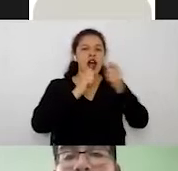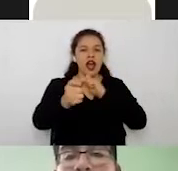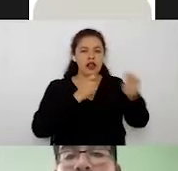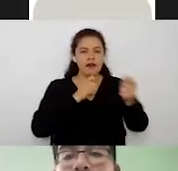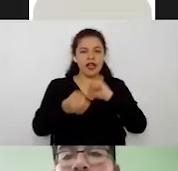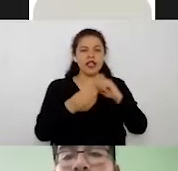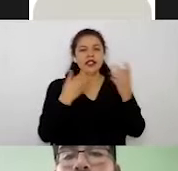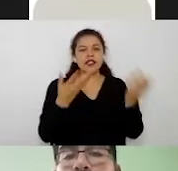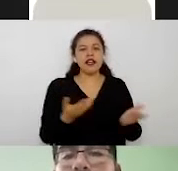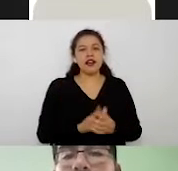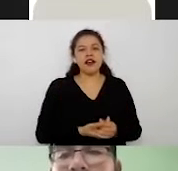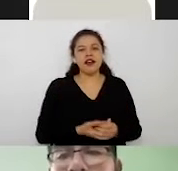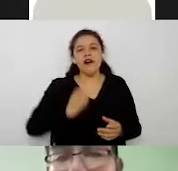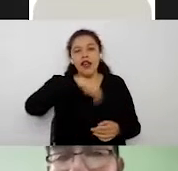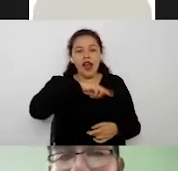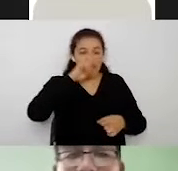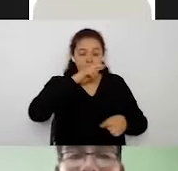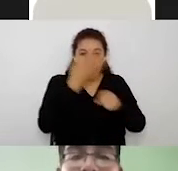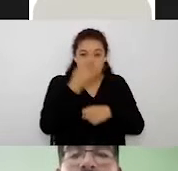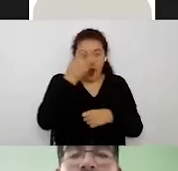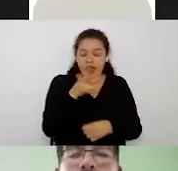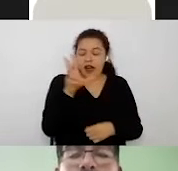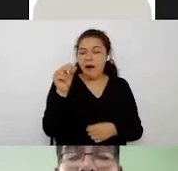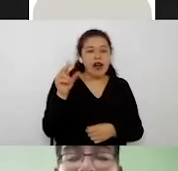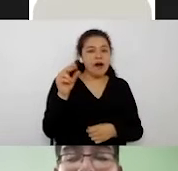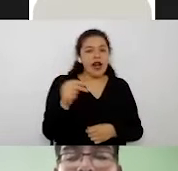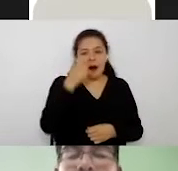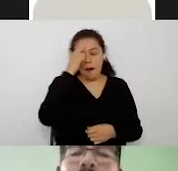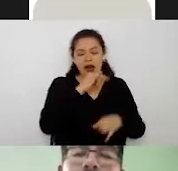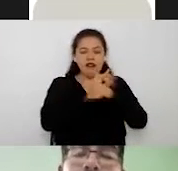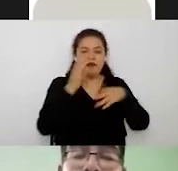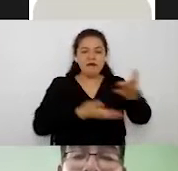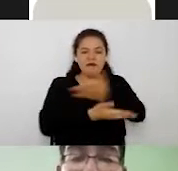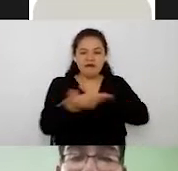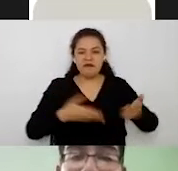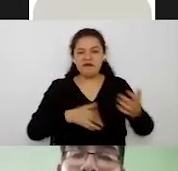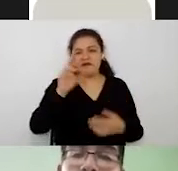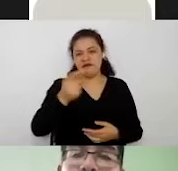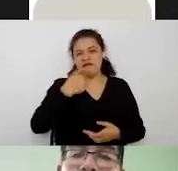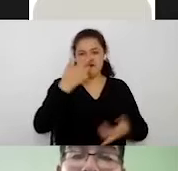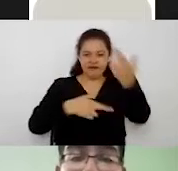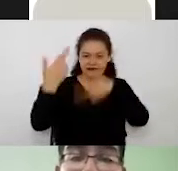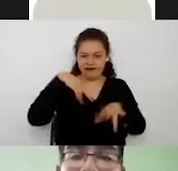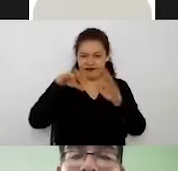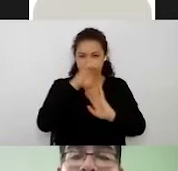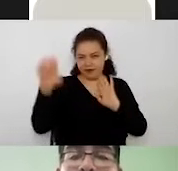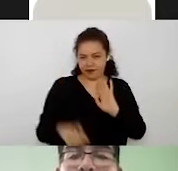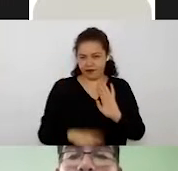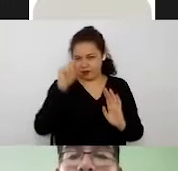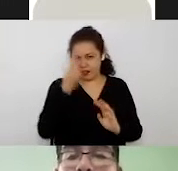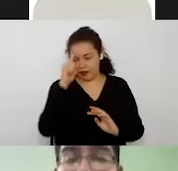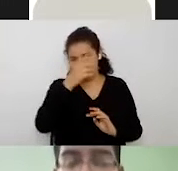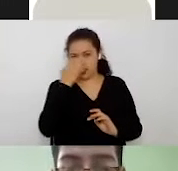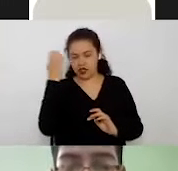no es nuestra responsabilidad el compartir esa información. Y vuelvo al mismo ejemplo de lo de la escuela.